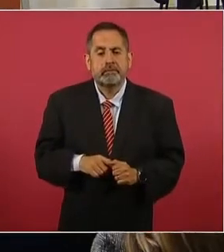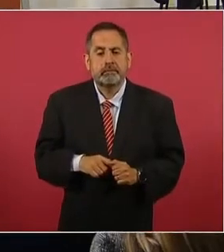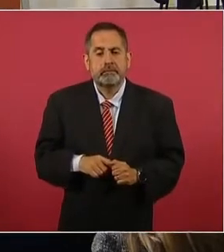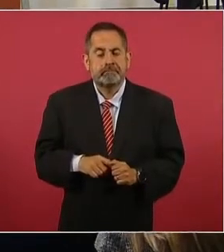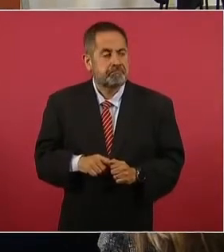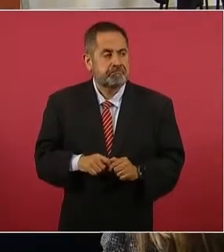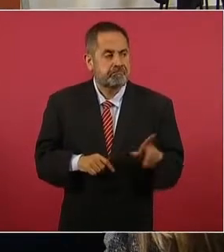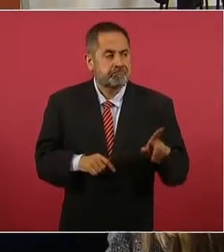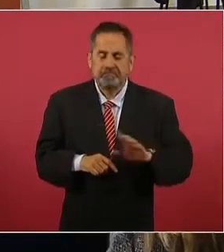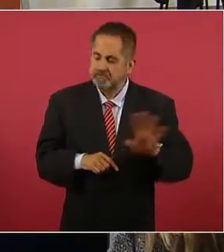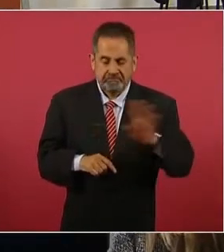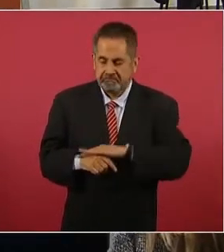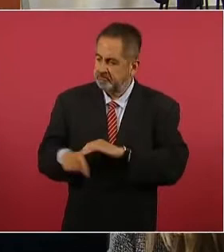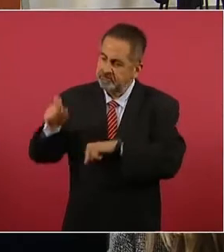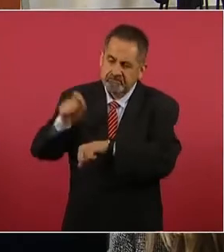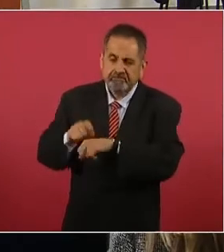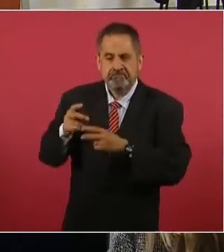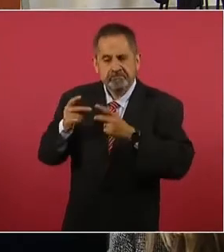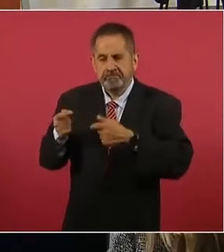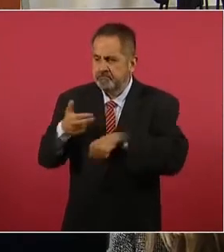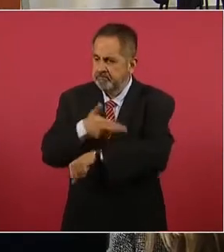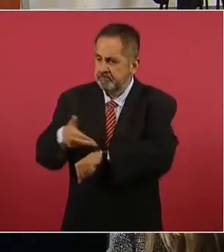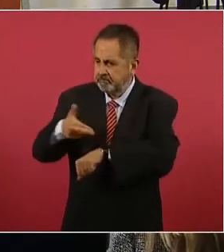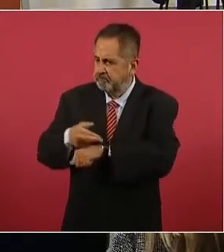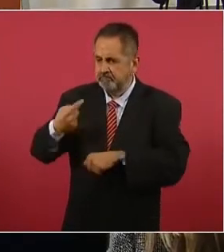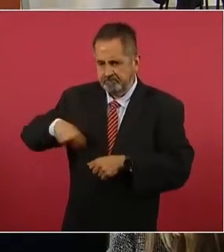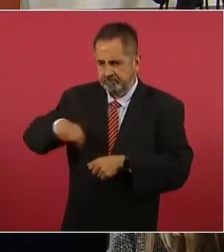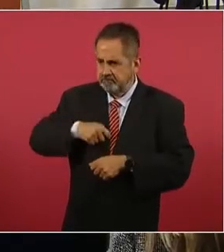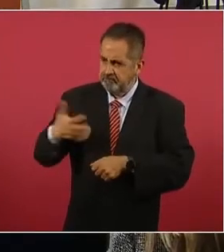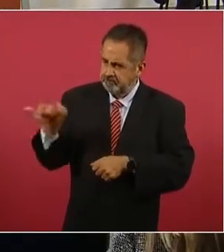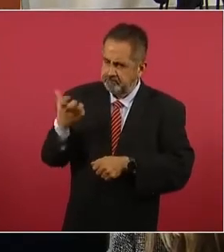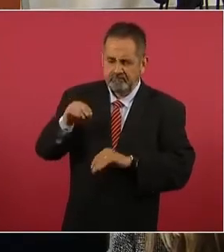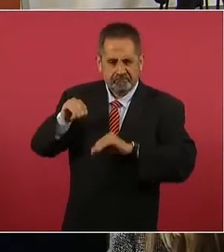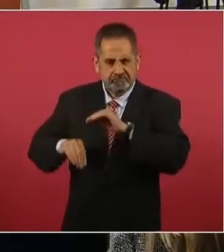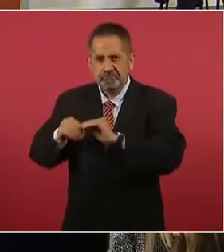tiempo, se actuó a tiempo.